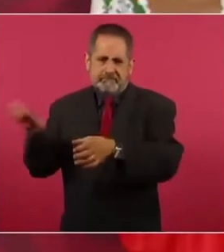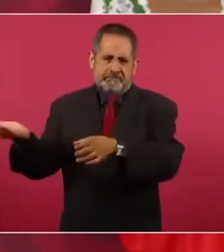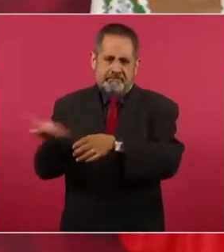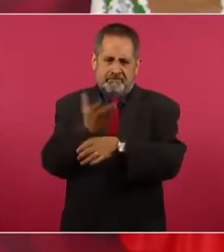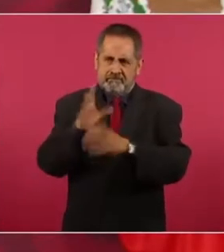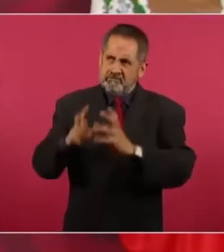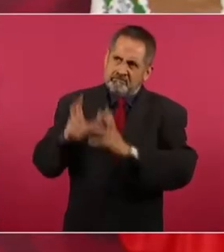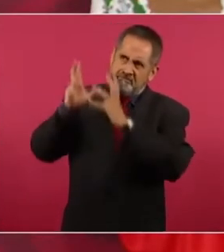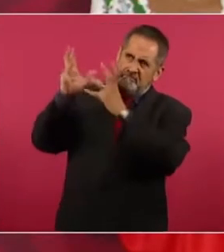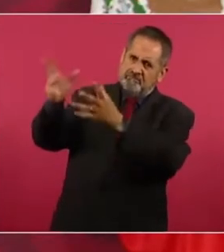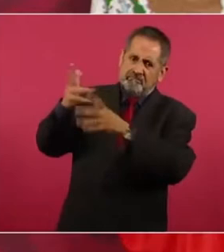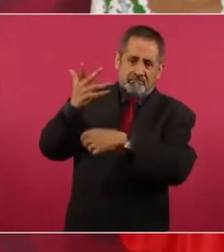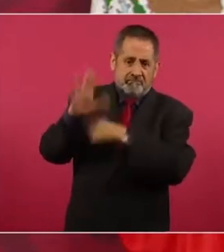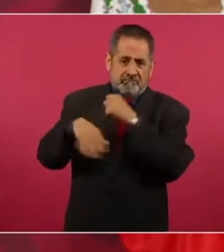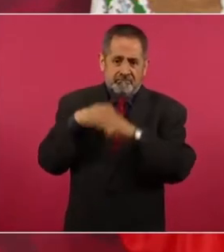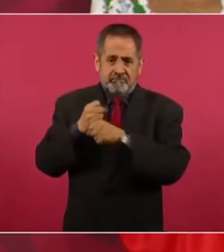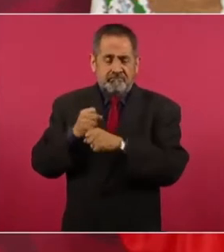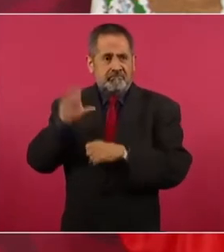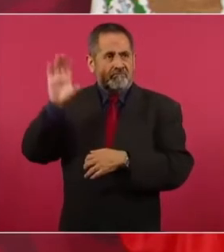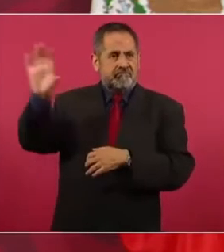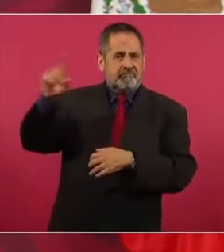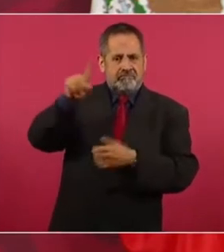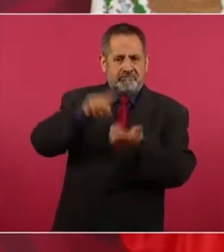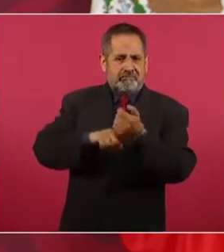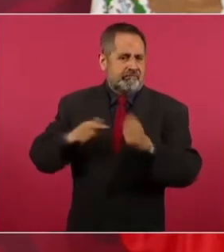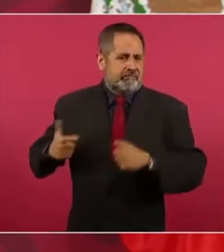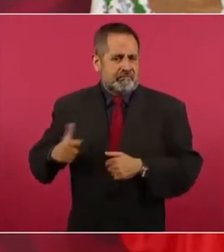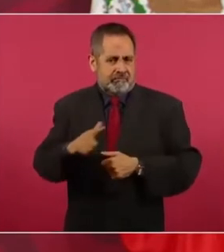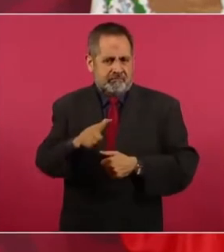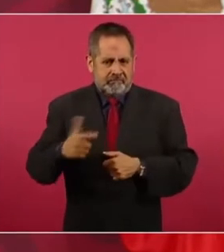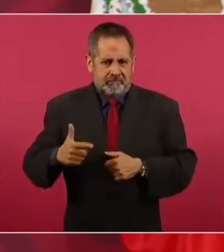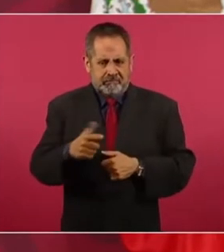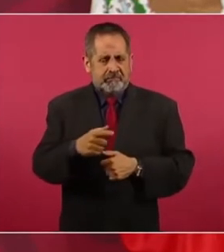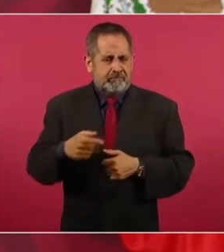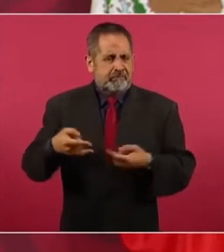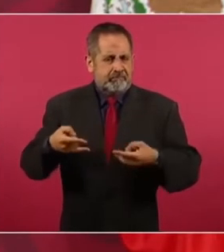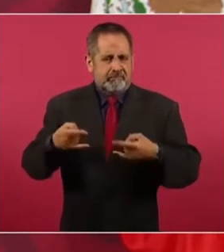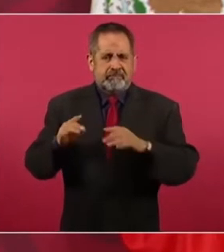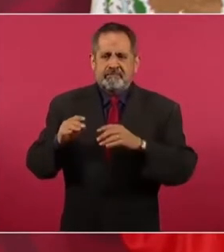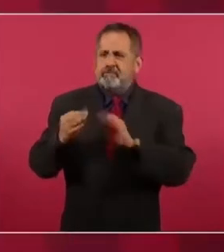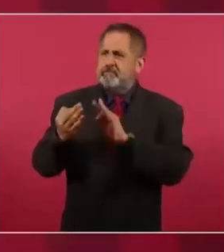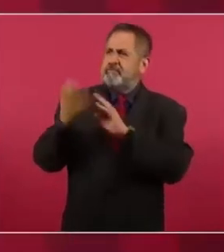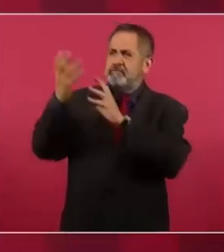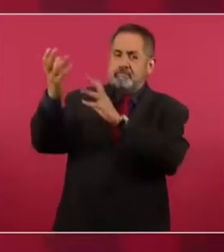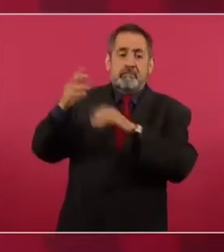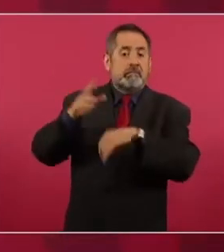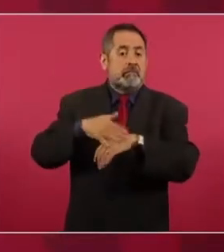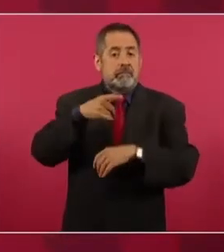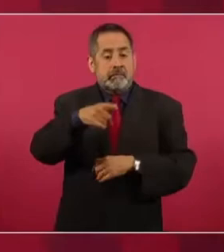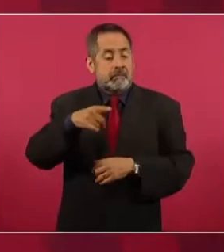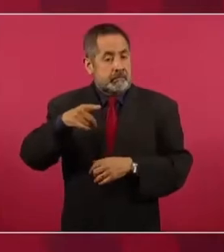exhibieron 10 años en la plaza de Guanajuato, porque se atrevió